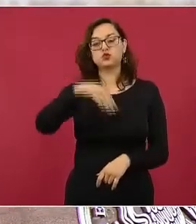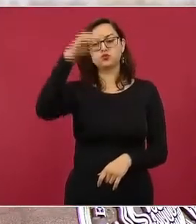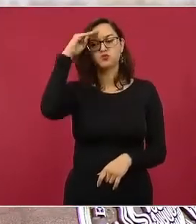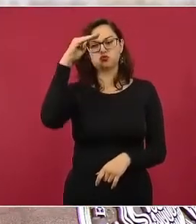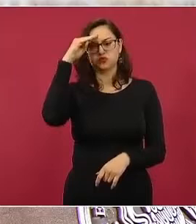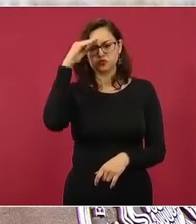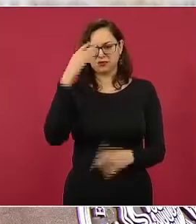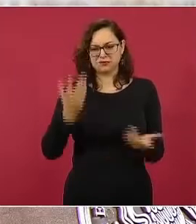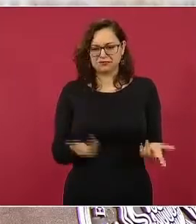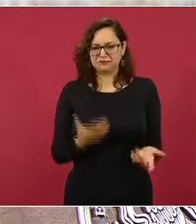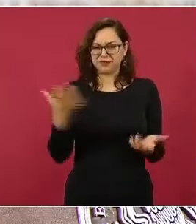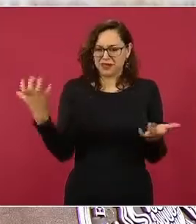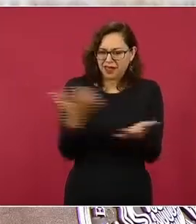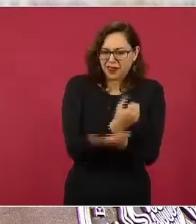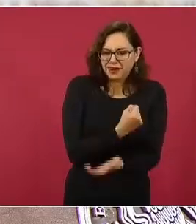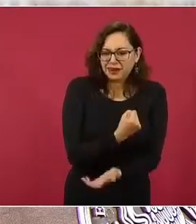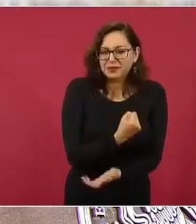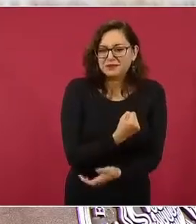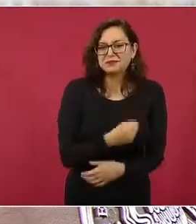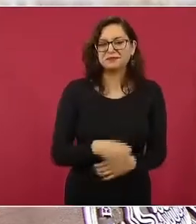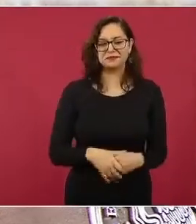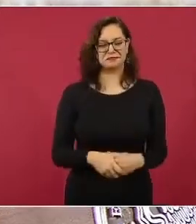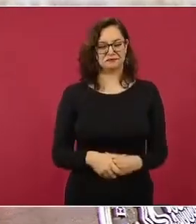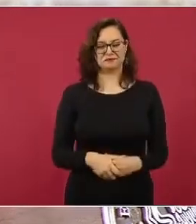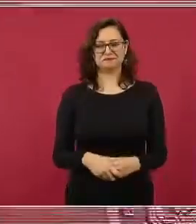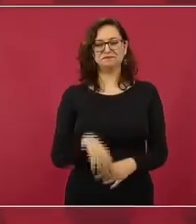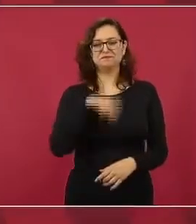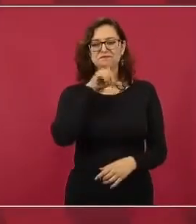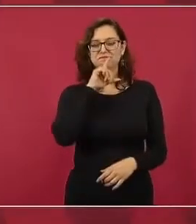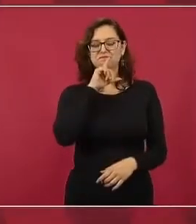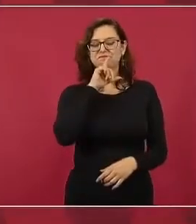y va a llevar su tiempo,